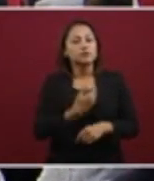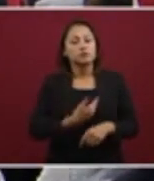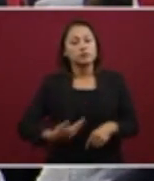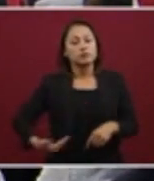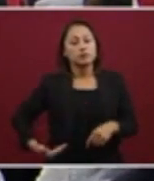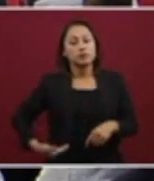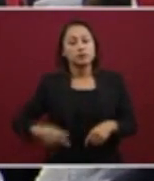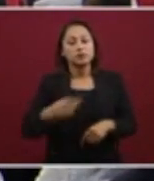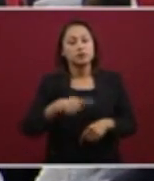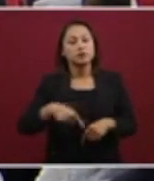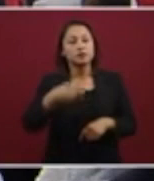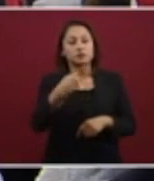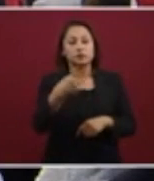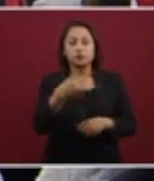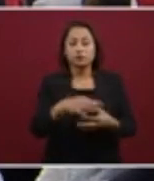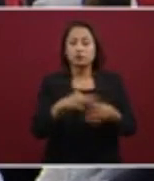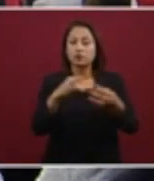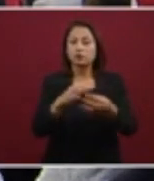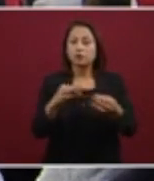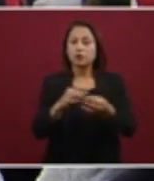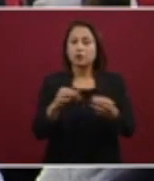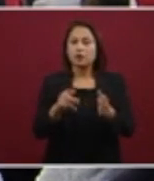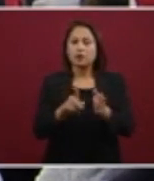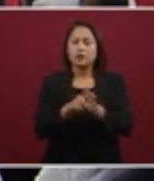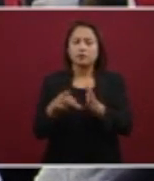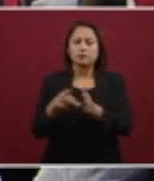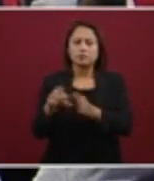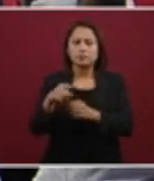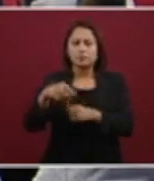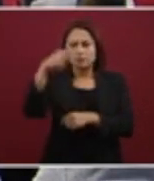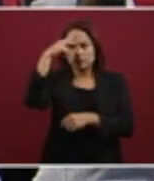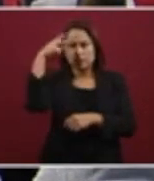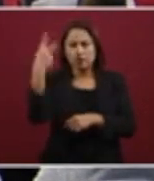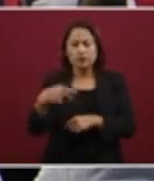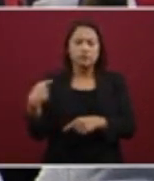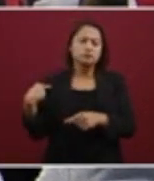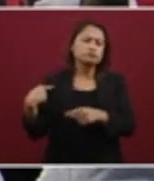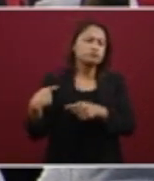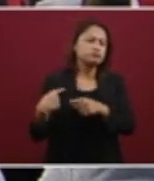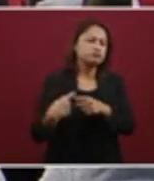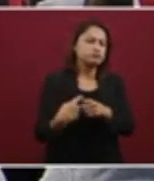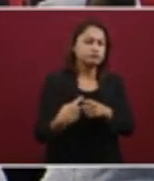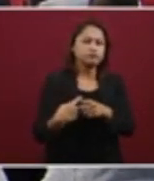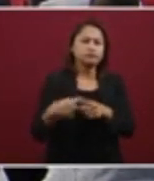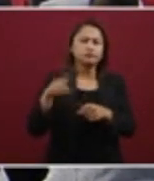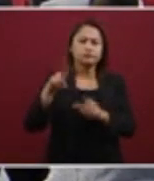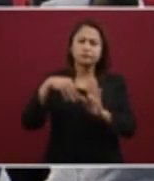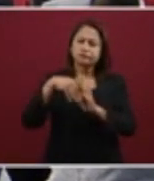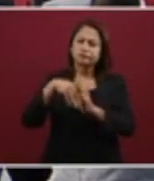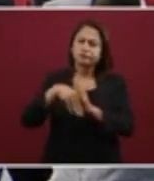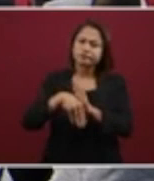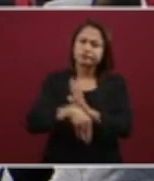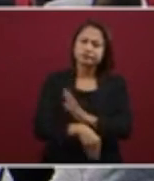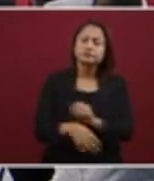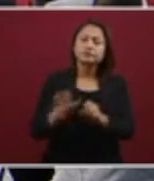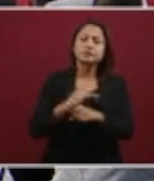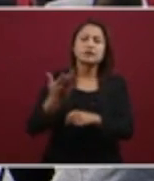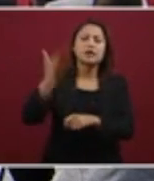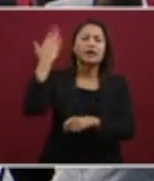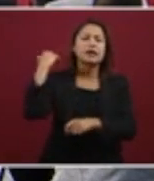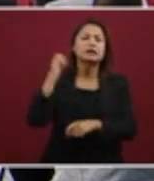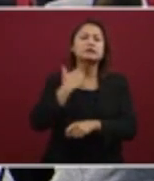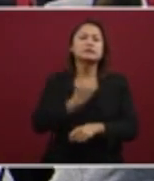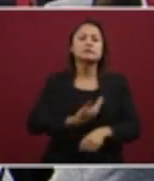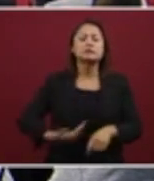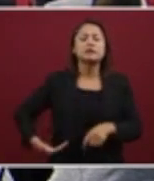viene atravesando por varios periodos de crisis, pues las administraciones anteriores no le invirtieron lo suficiente para su